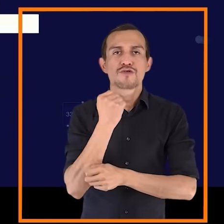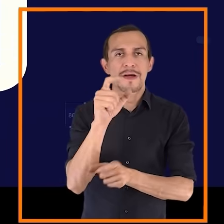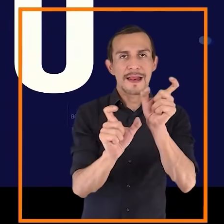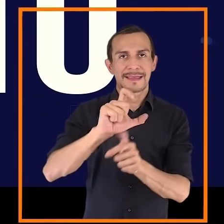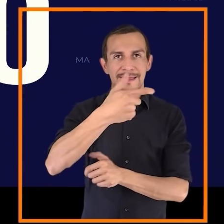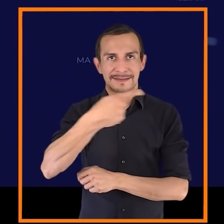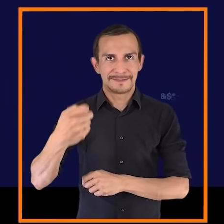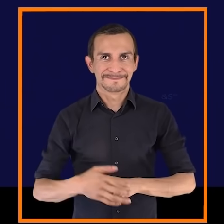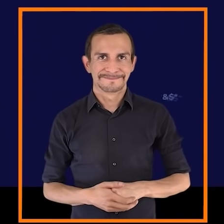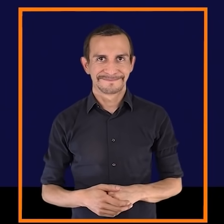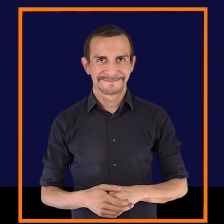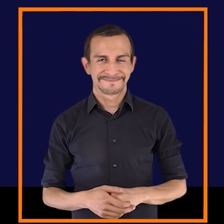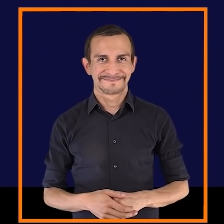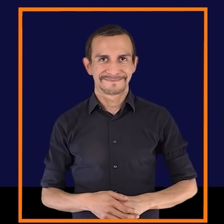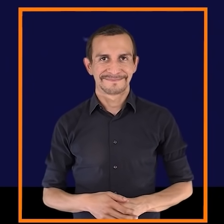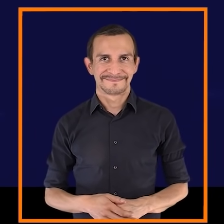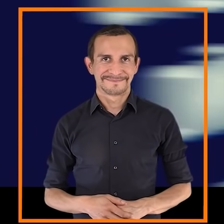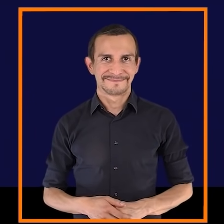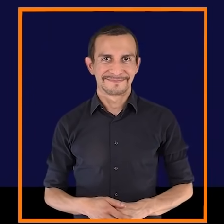G100.